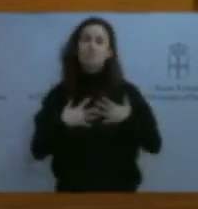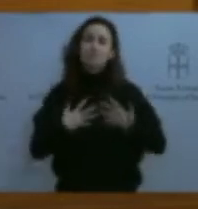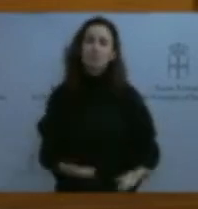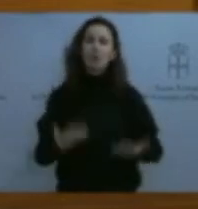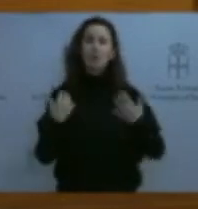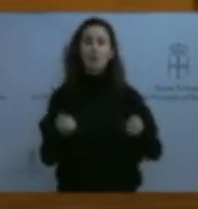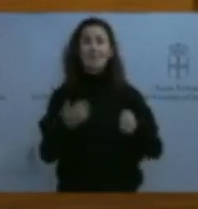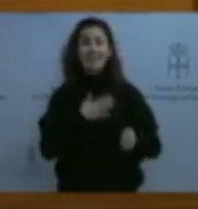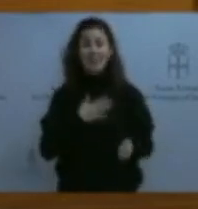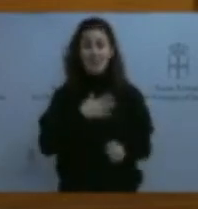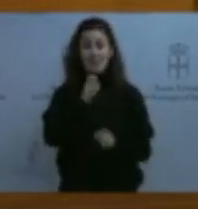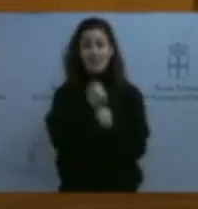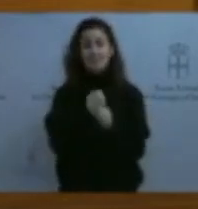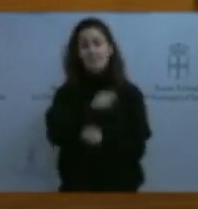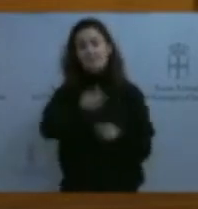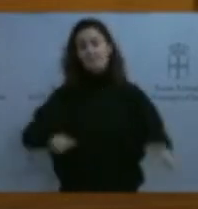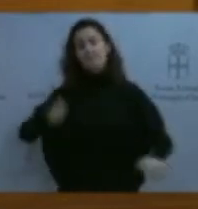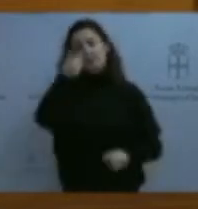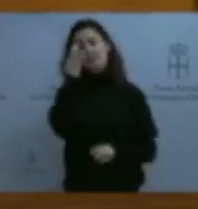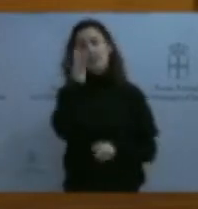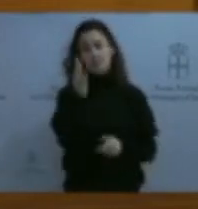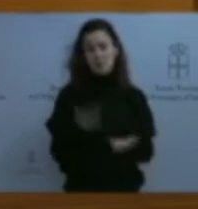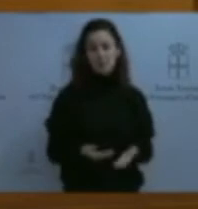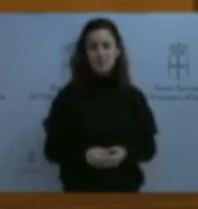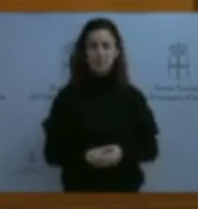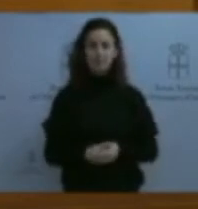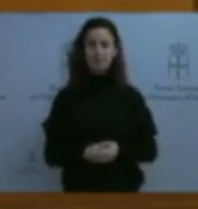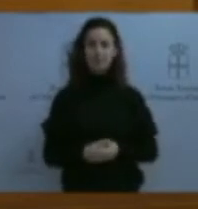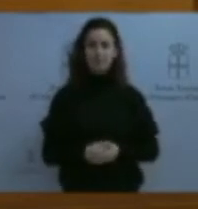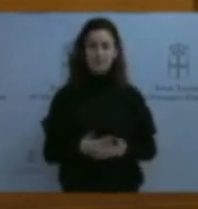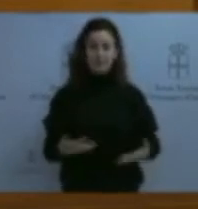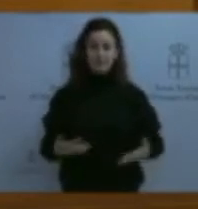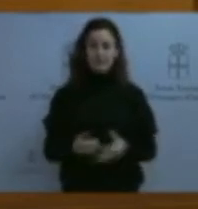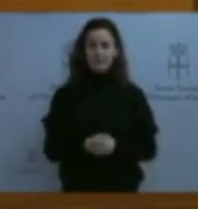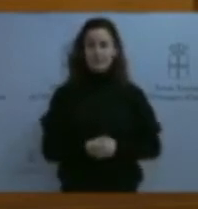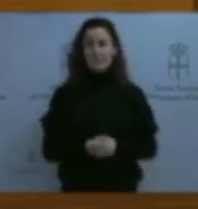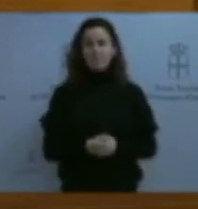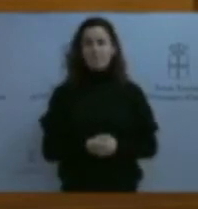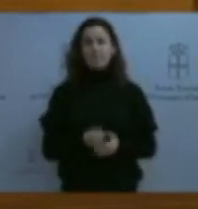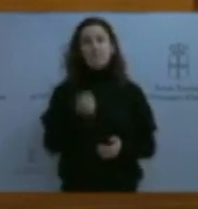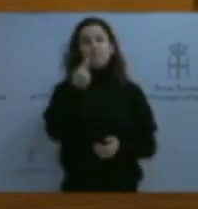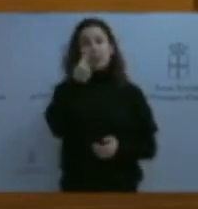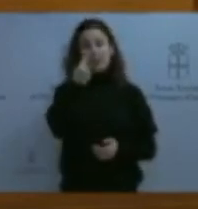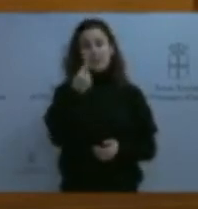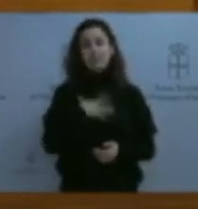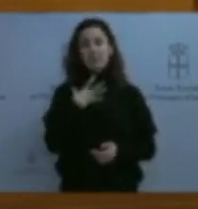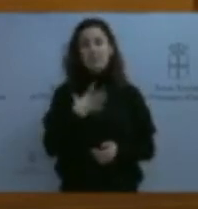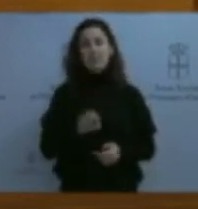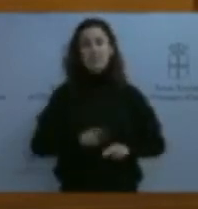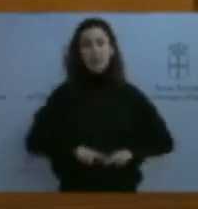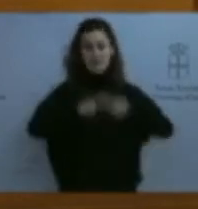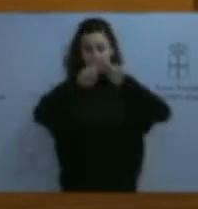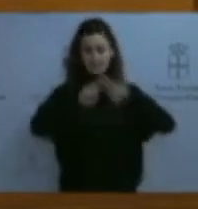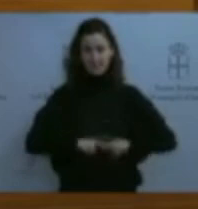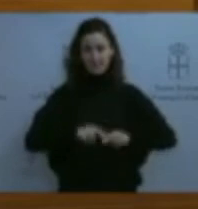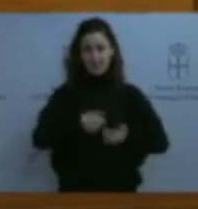los propios trabajadores y trabajadoras. Y, mire, puede revisar